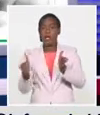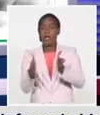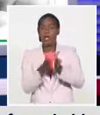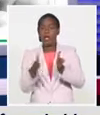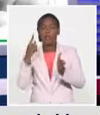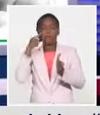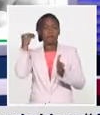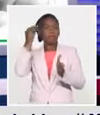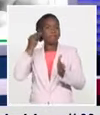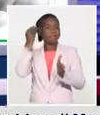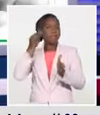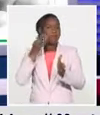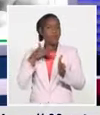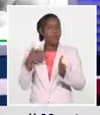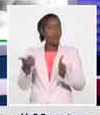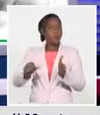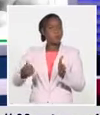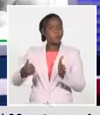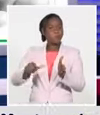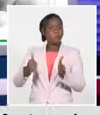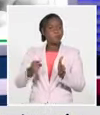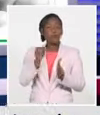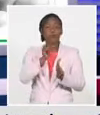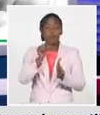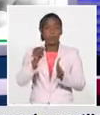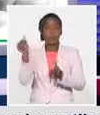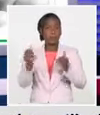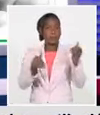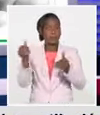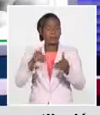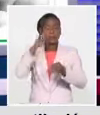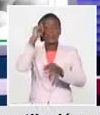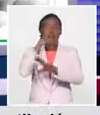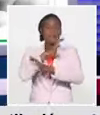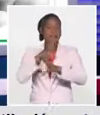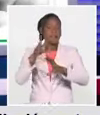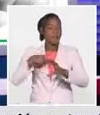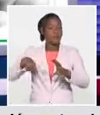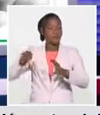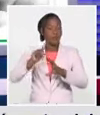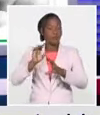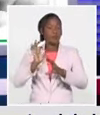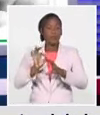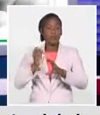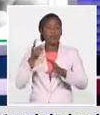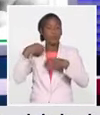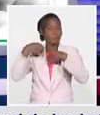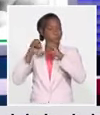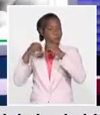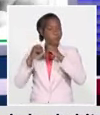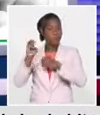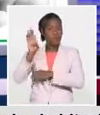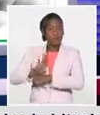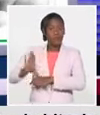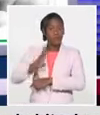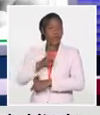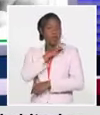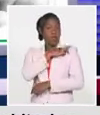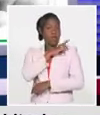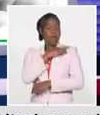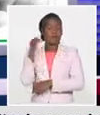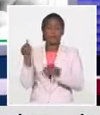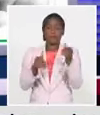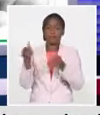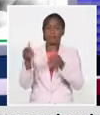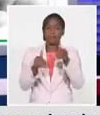la participación de investigadores de nuestro Centro de Ingeniería Genética y Biotecnología y de las provincias